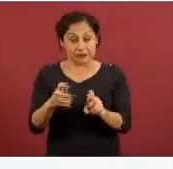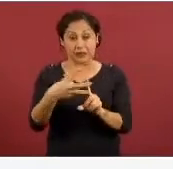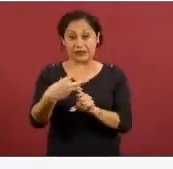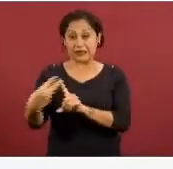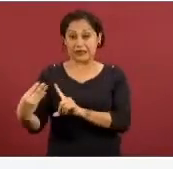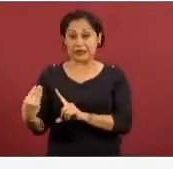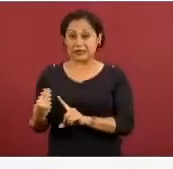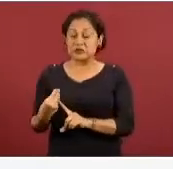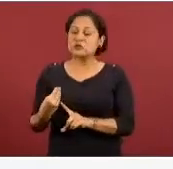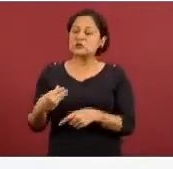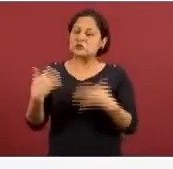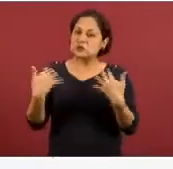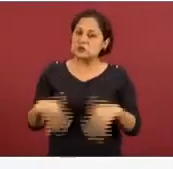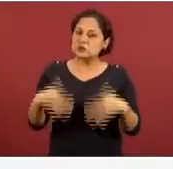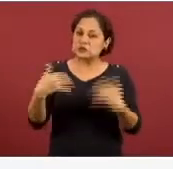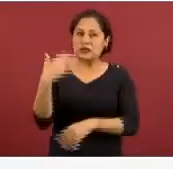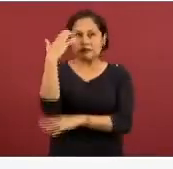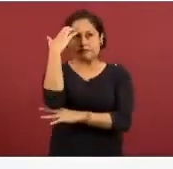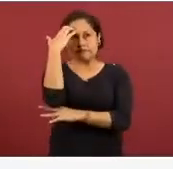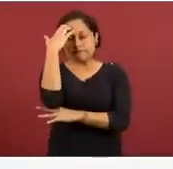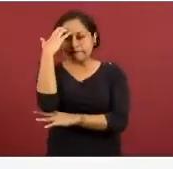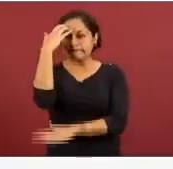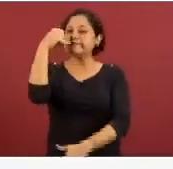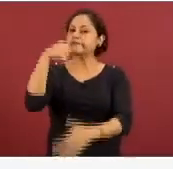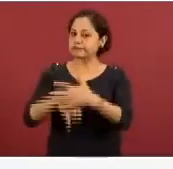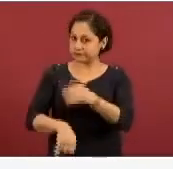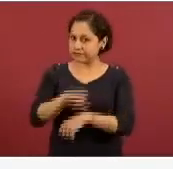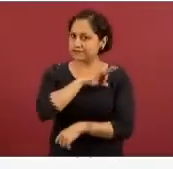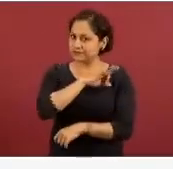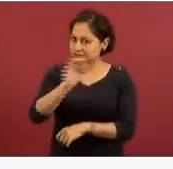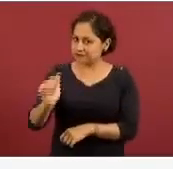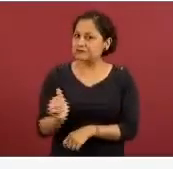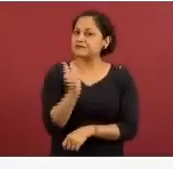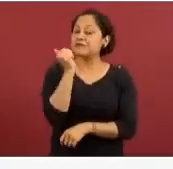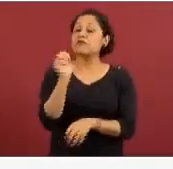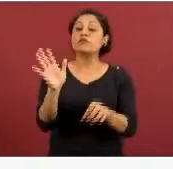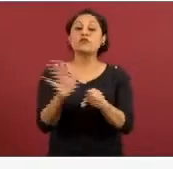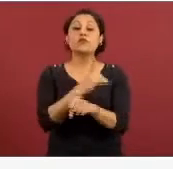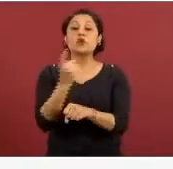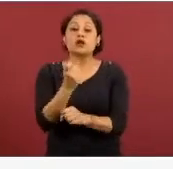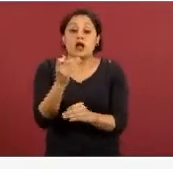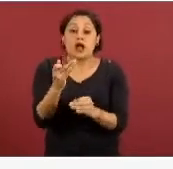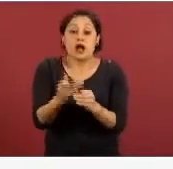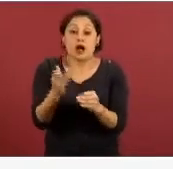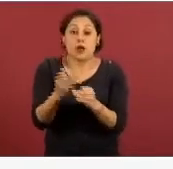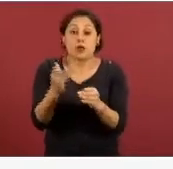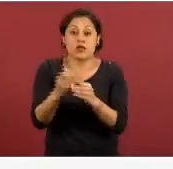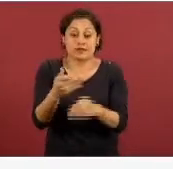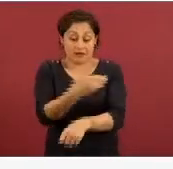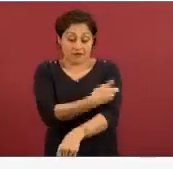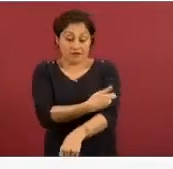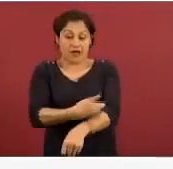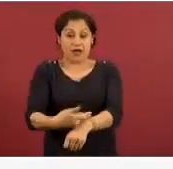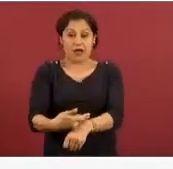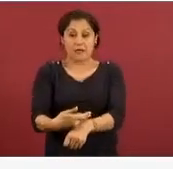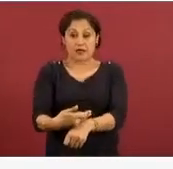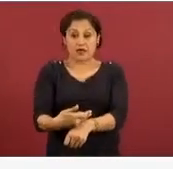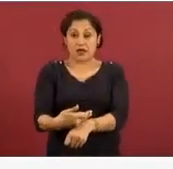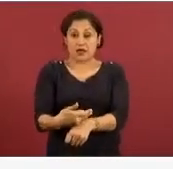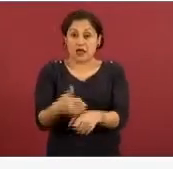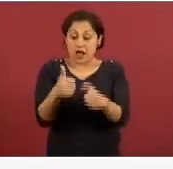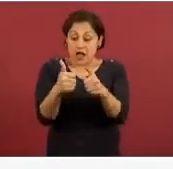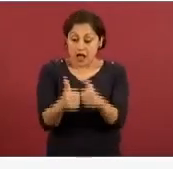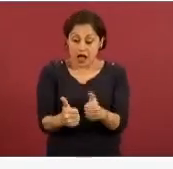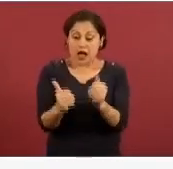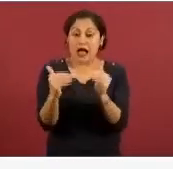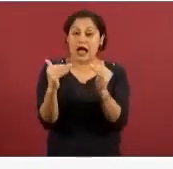pasar muchos días en una situación inédita, que van a estar las familias en conjunto, en